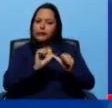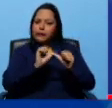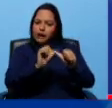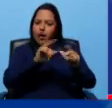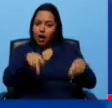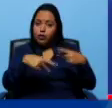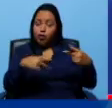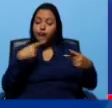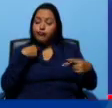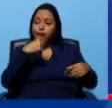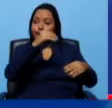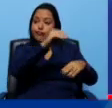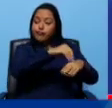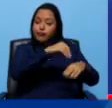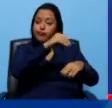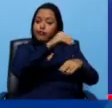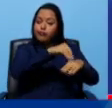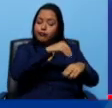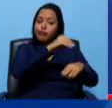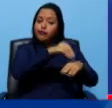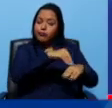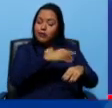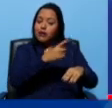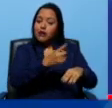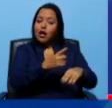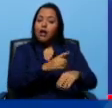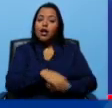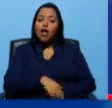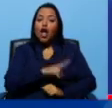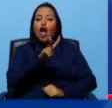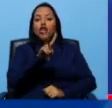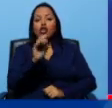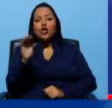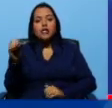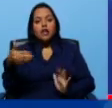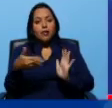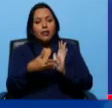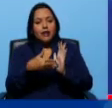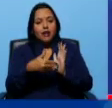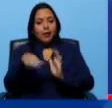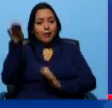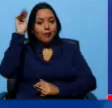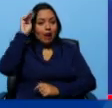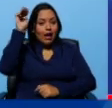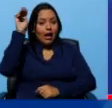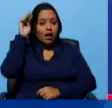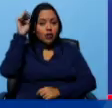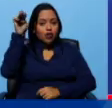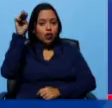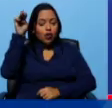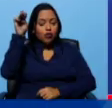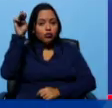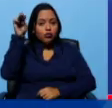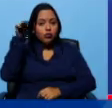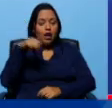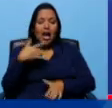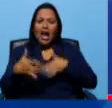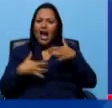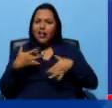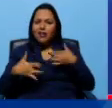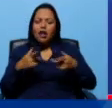ahí hago un llamado, tenemos más de 200.000 docentes en diversas